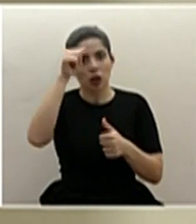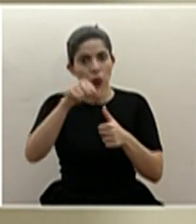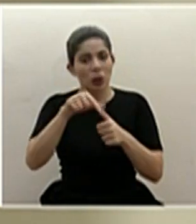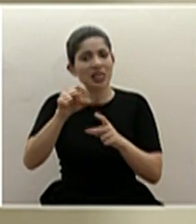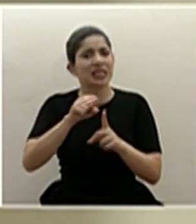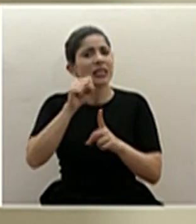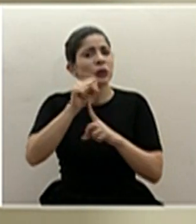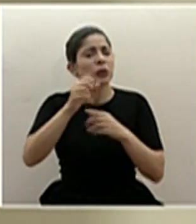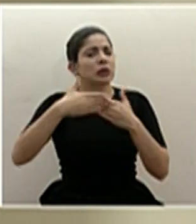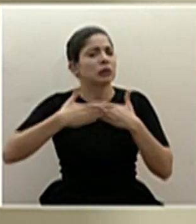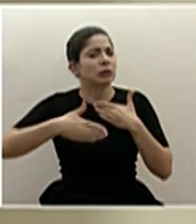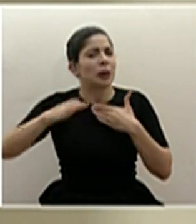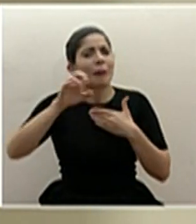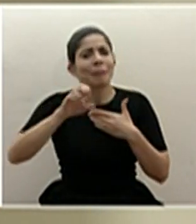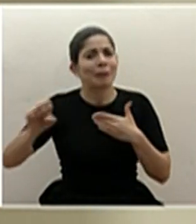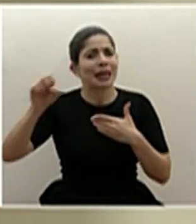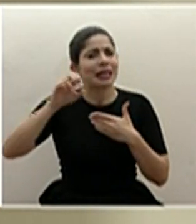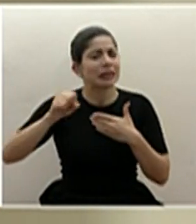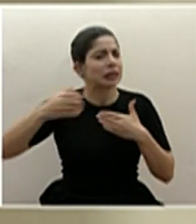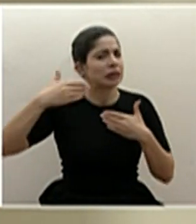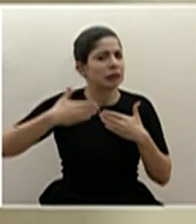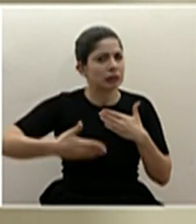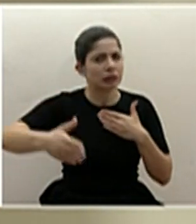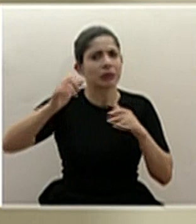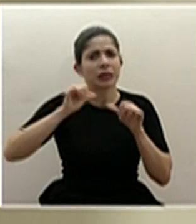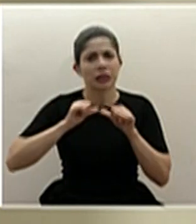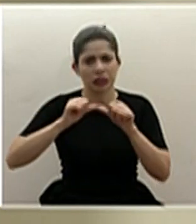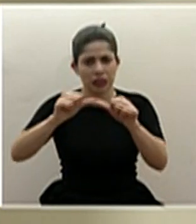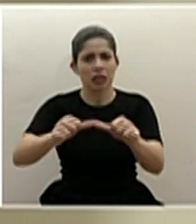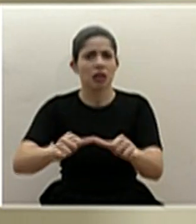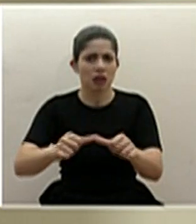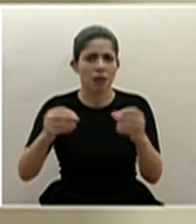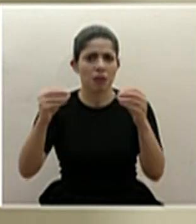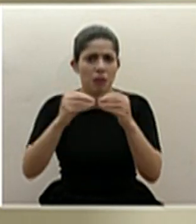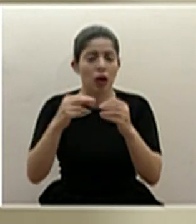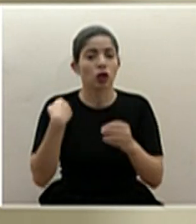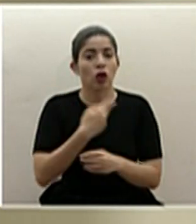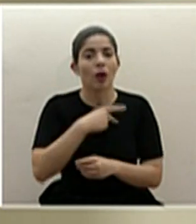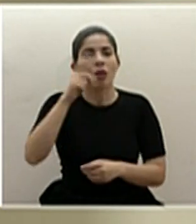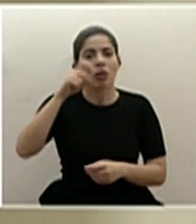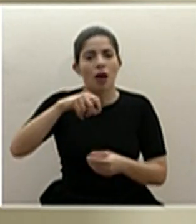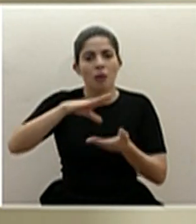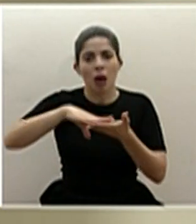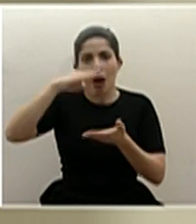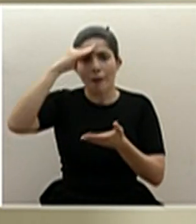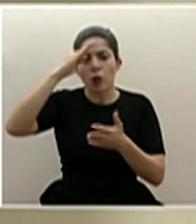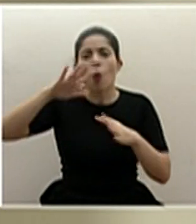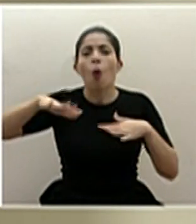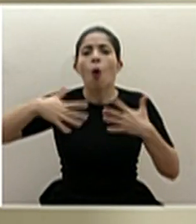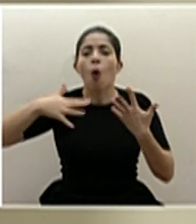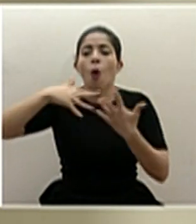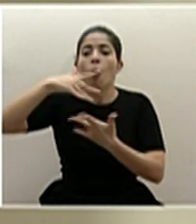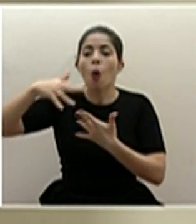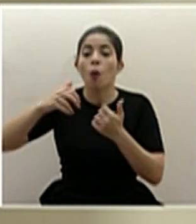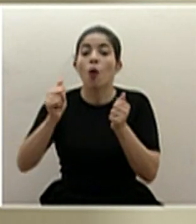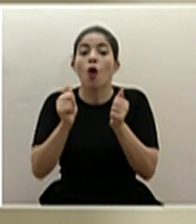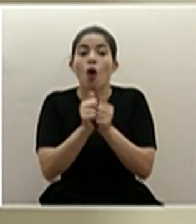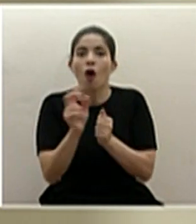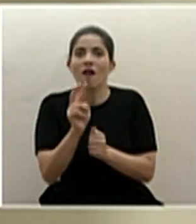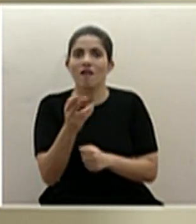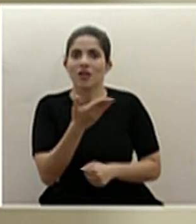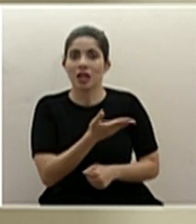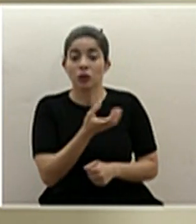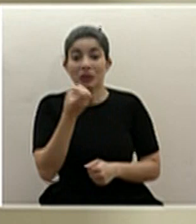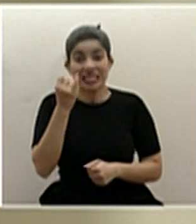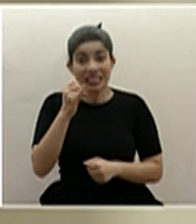prolongarse por muchos meses más y que justamente tenemos que aprender a convivir con el virus. Si logramos ese